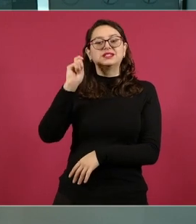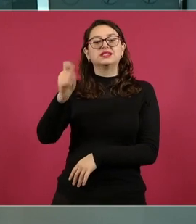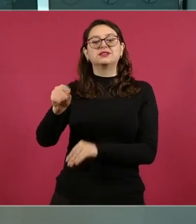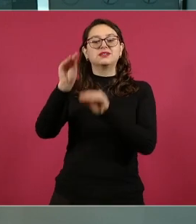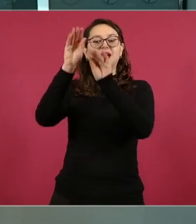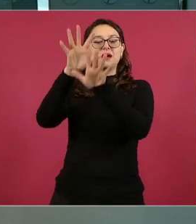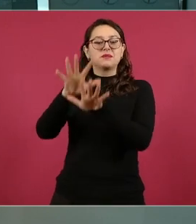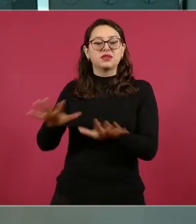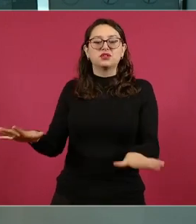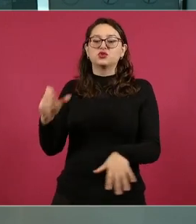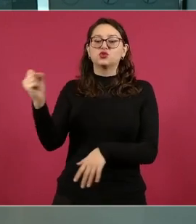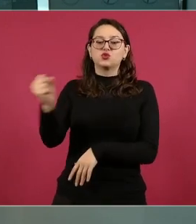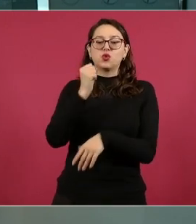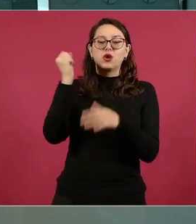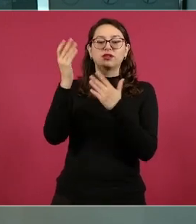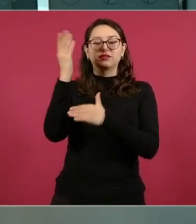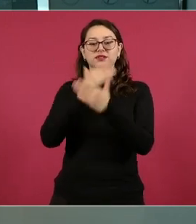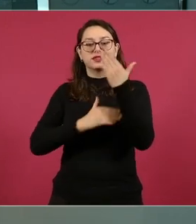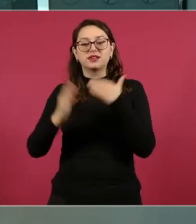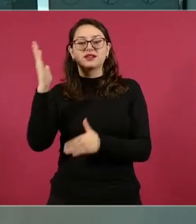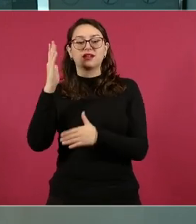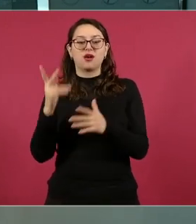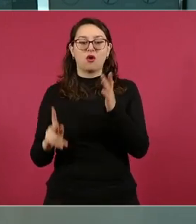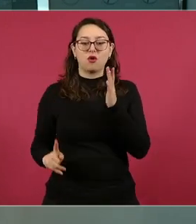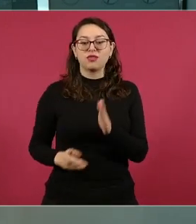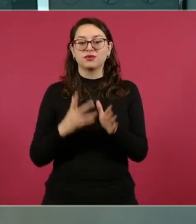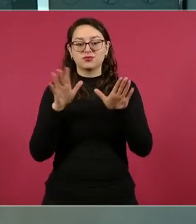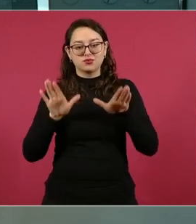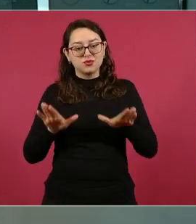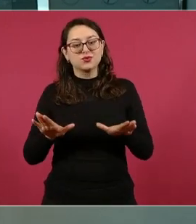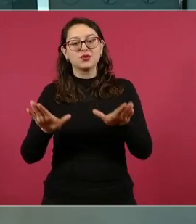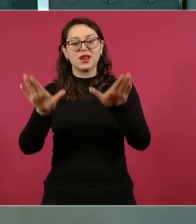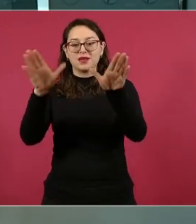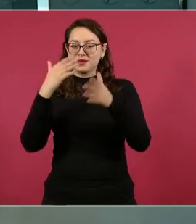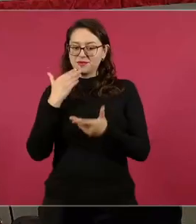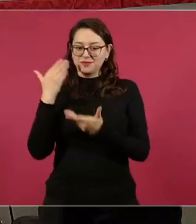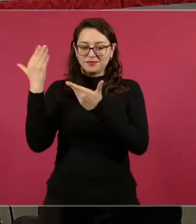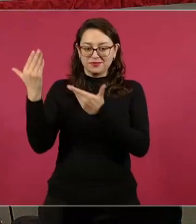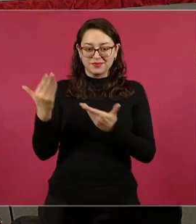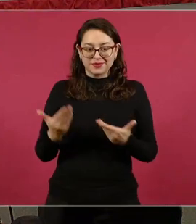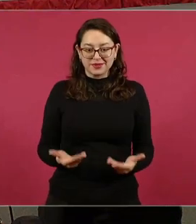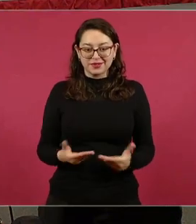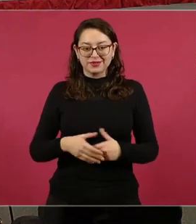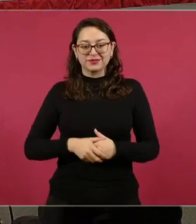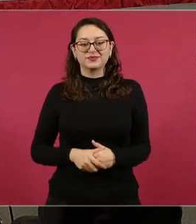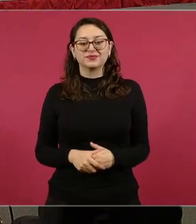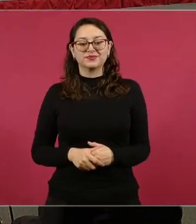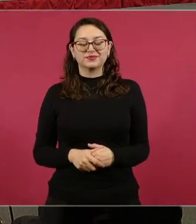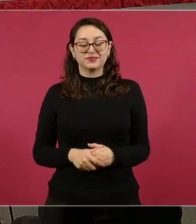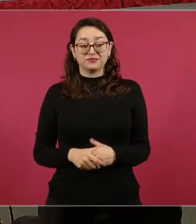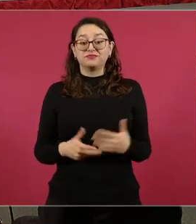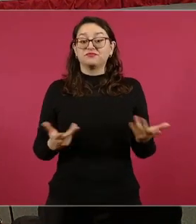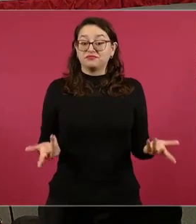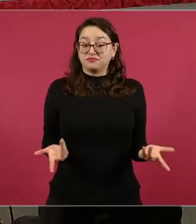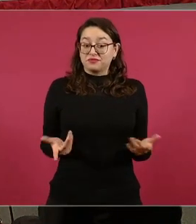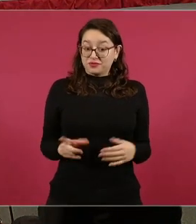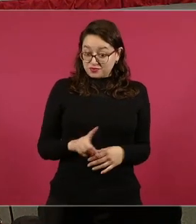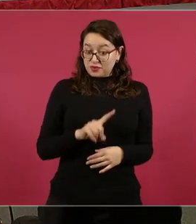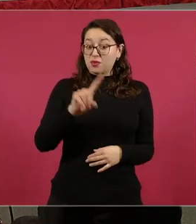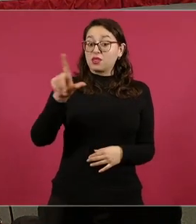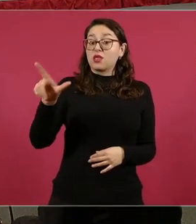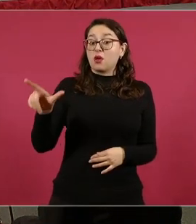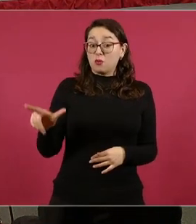la bienvenida a la industria aeronáutica. Gracias. Posterior a esto, si usted me lo permite,